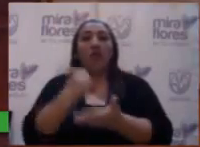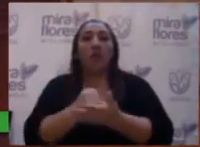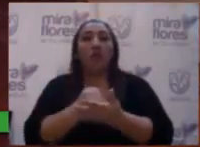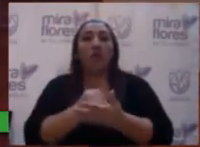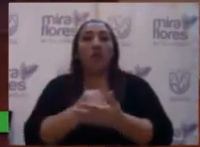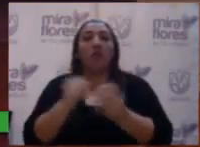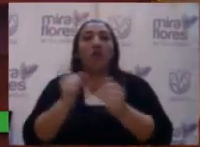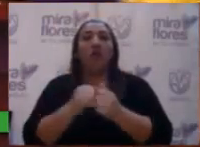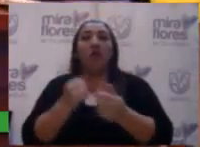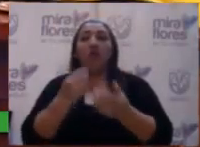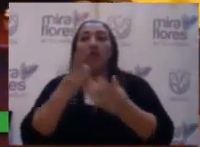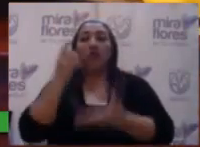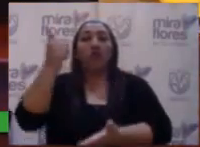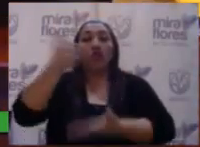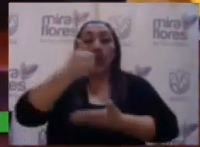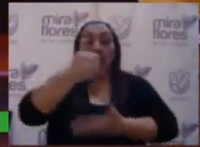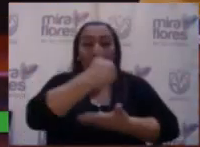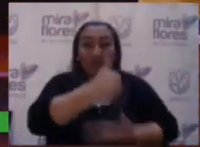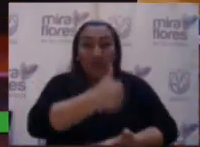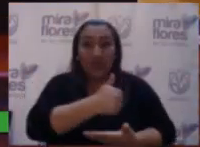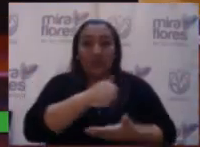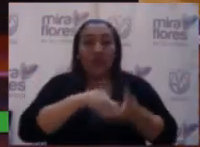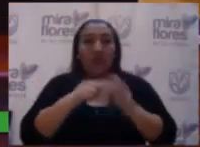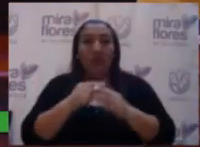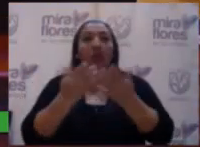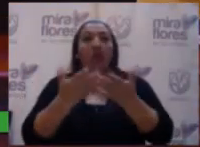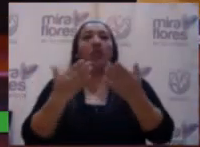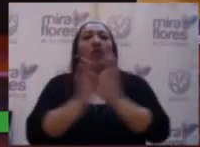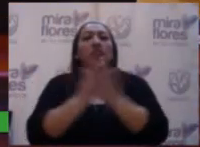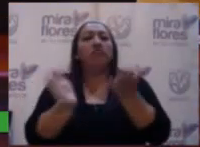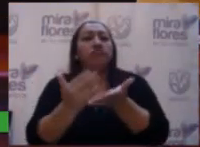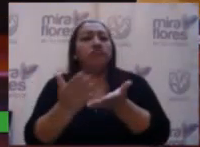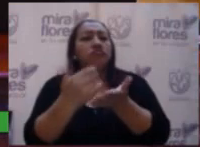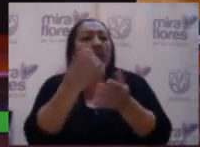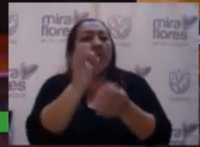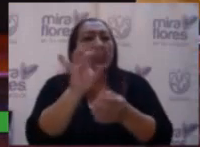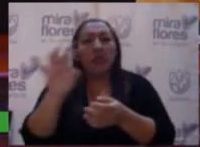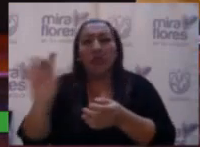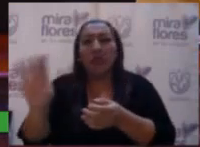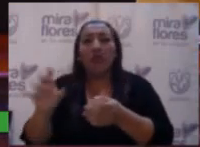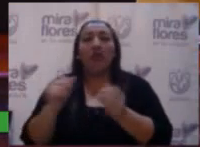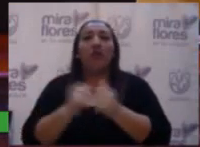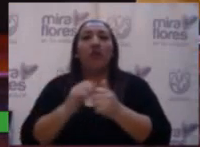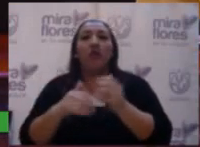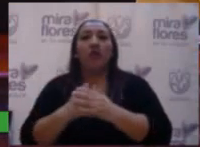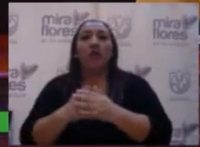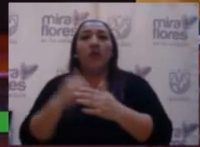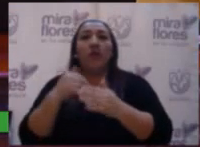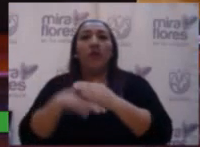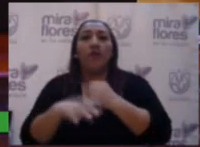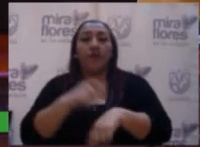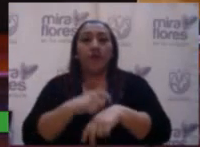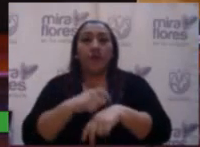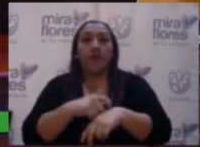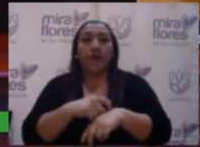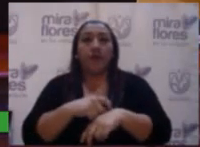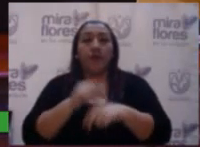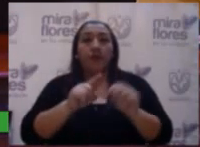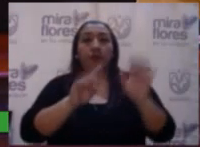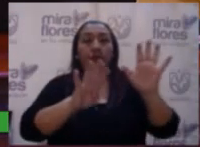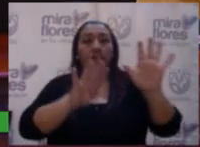La donación de material bibliográfico ofrecido por el señor Edwin Master stol Teniente alcalde de Miraflores en el periodo